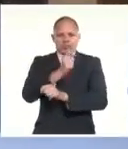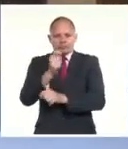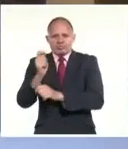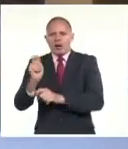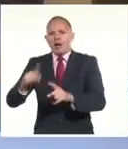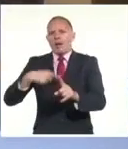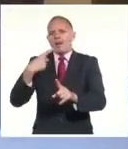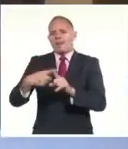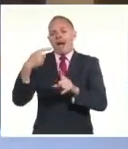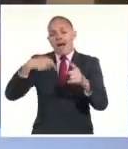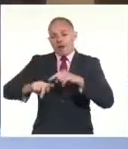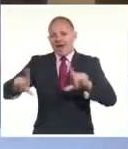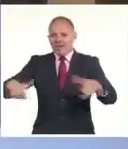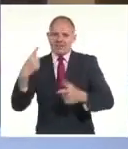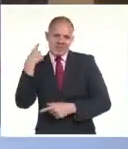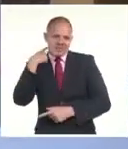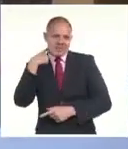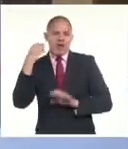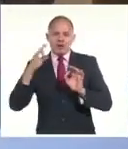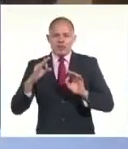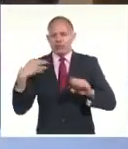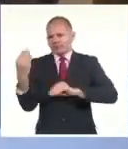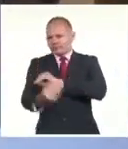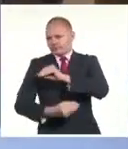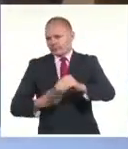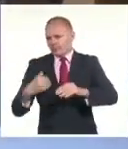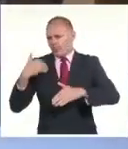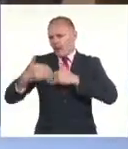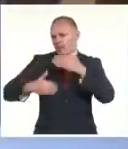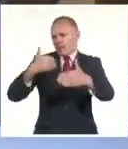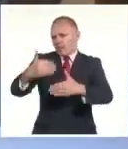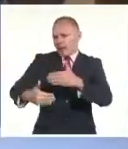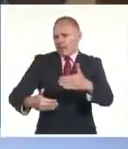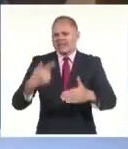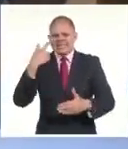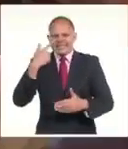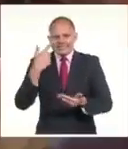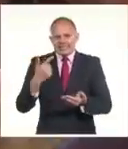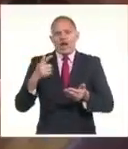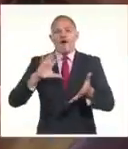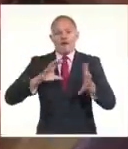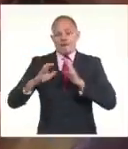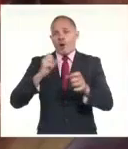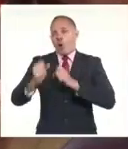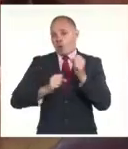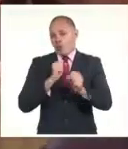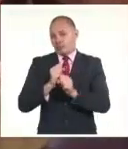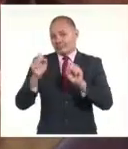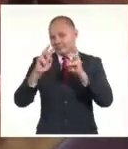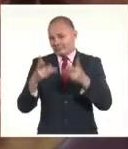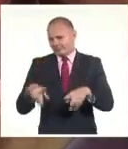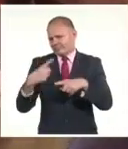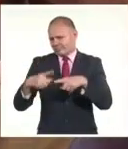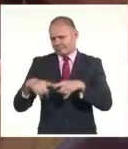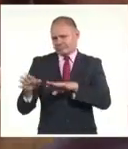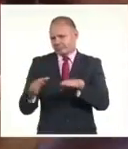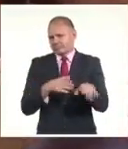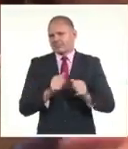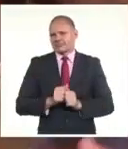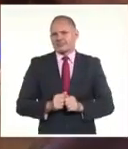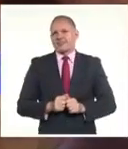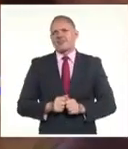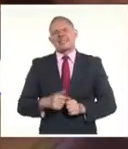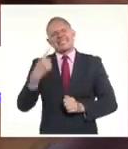tiempo es un aniversario de transformaciones en el escenario mediático tecnológico. Era necesario hacer